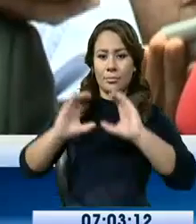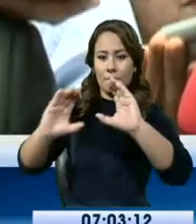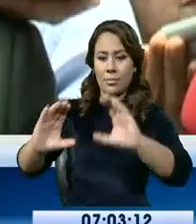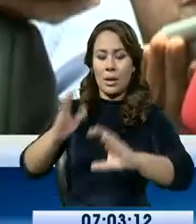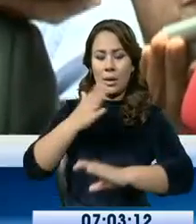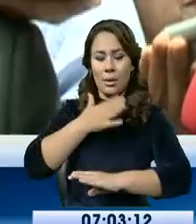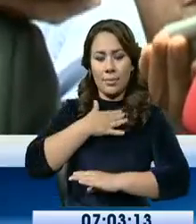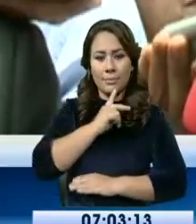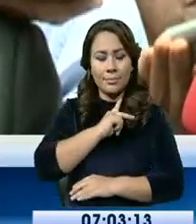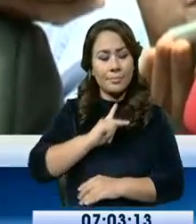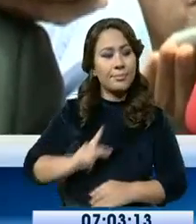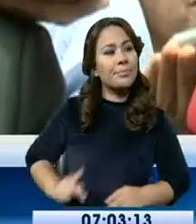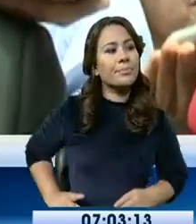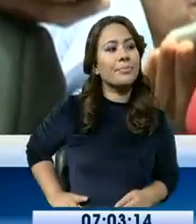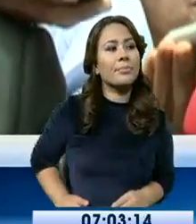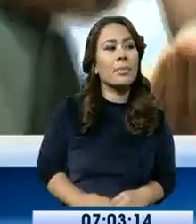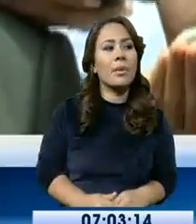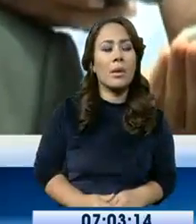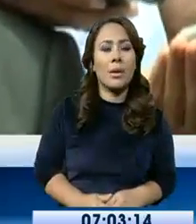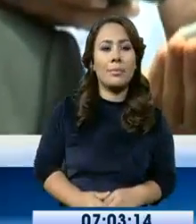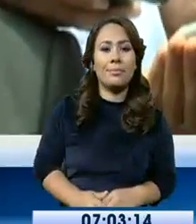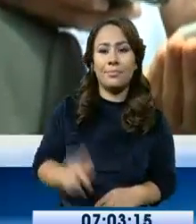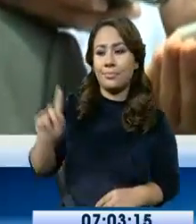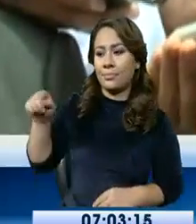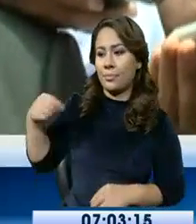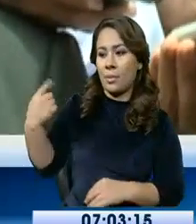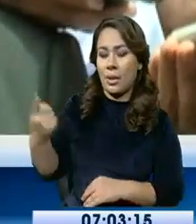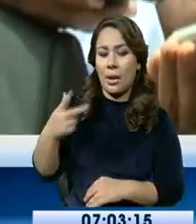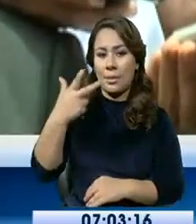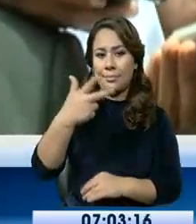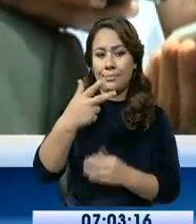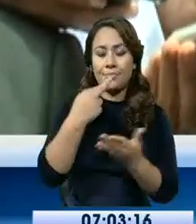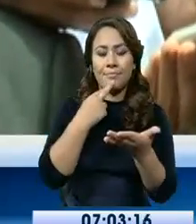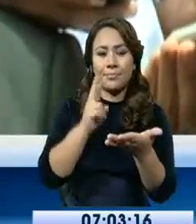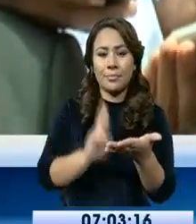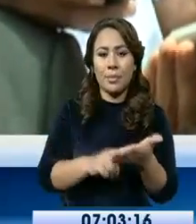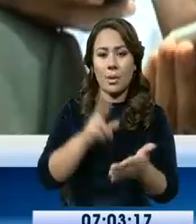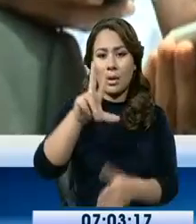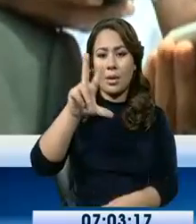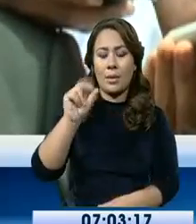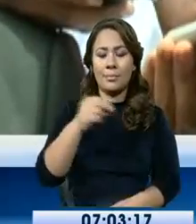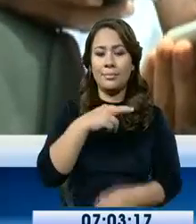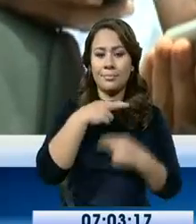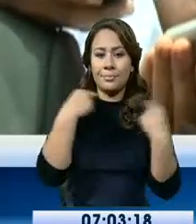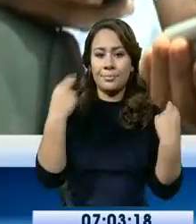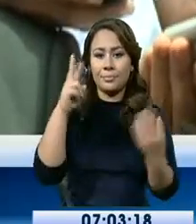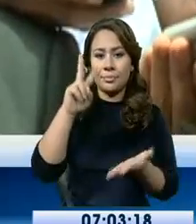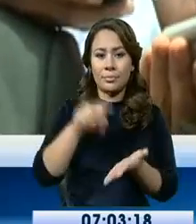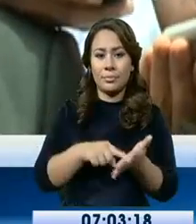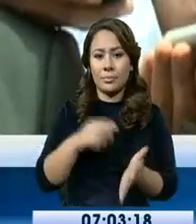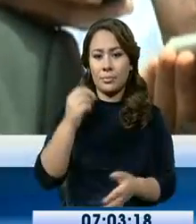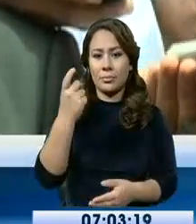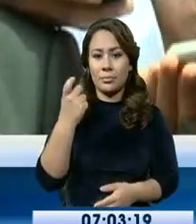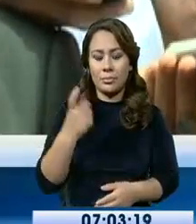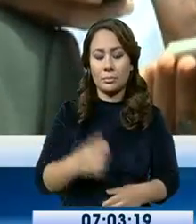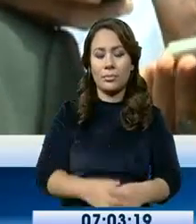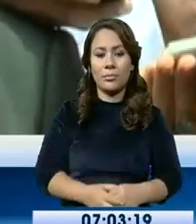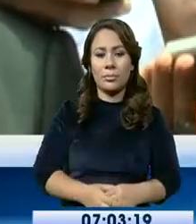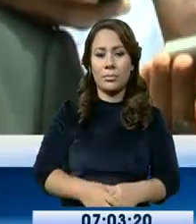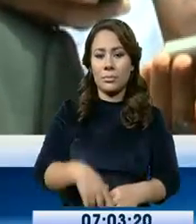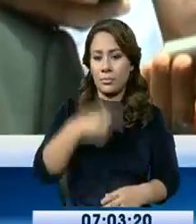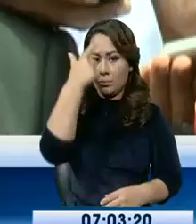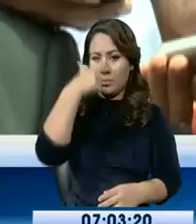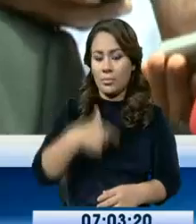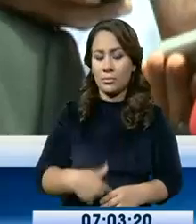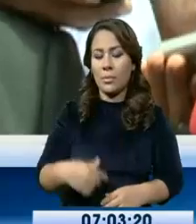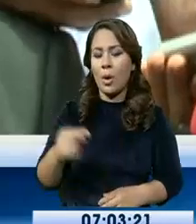mí personales, por las 3 resoluciones adoptadas el 30 de noviembre del 2011 y la persona que